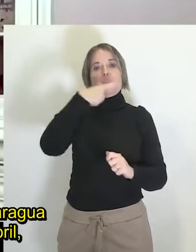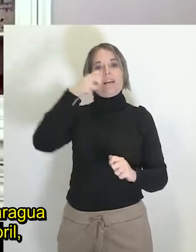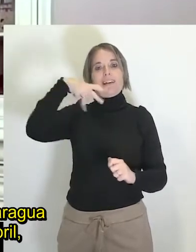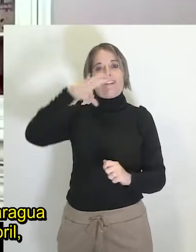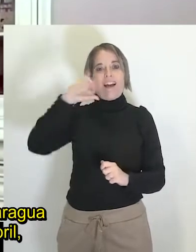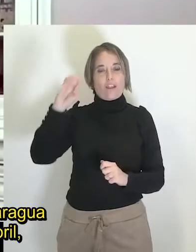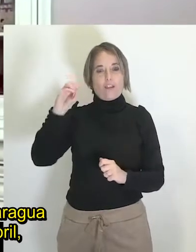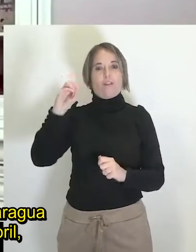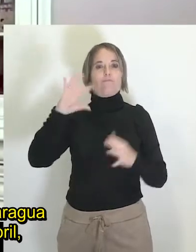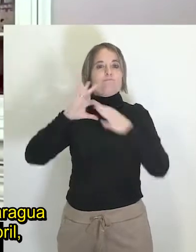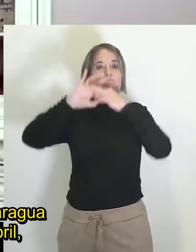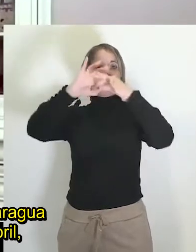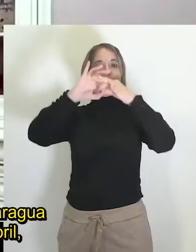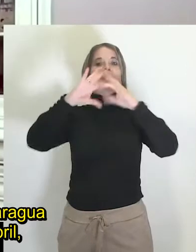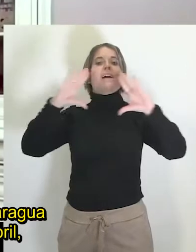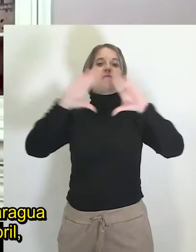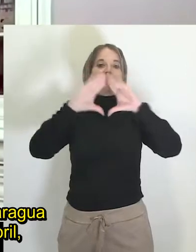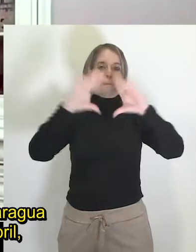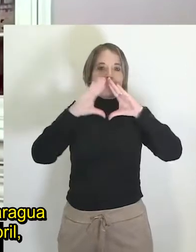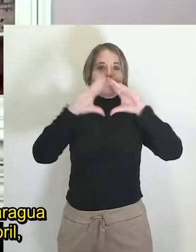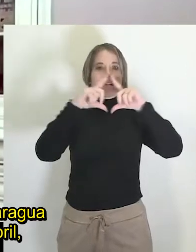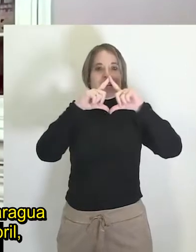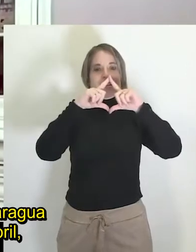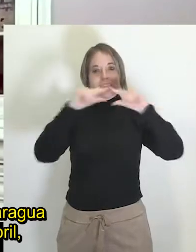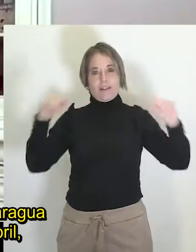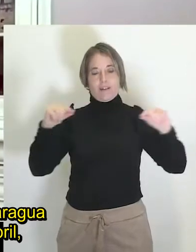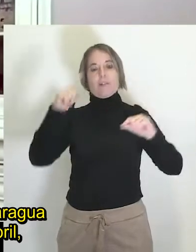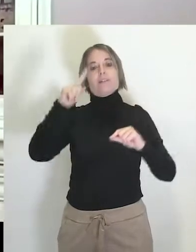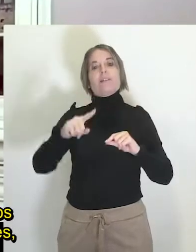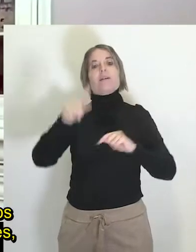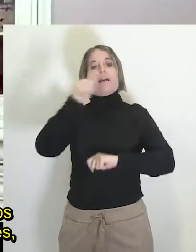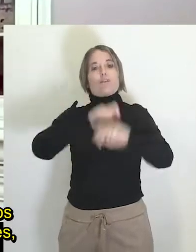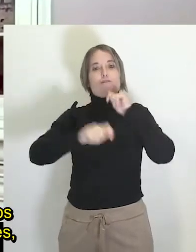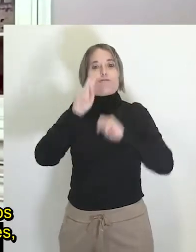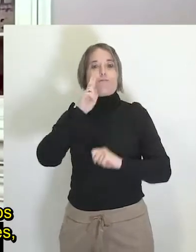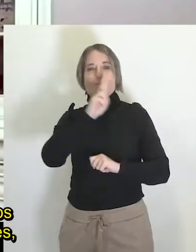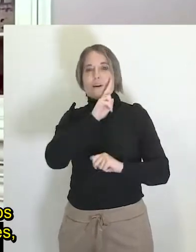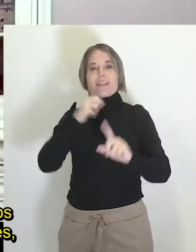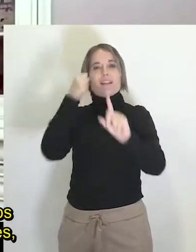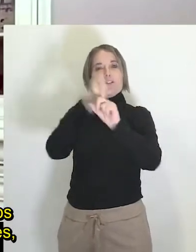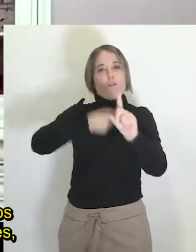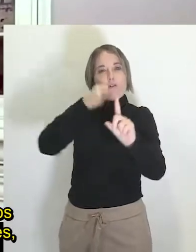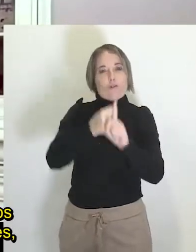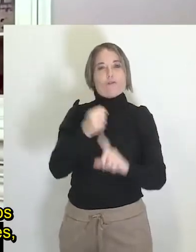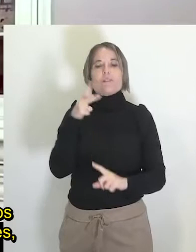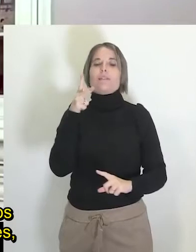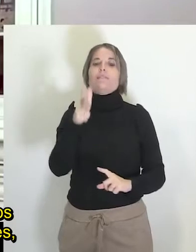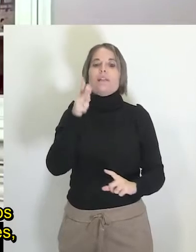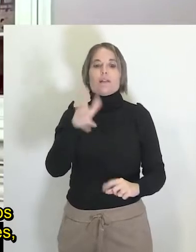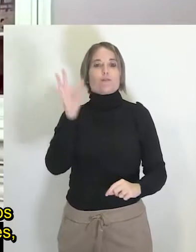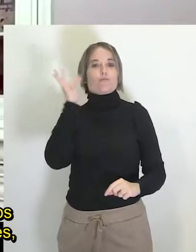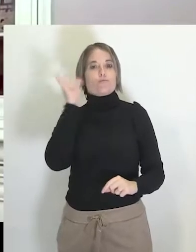Ellacuría a la Articulación Feminista de Nicaragua y a la Asociación de Madres de Abril por su lucha por los derechos de las